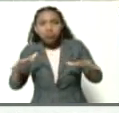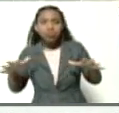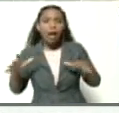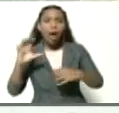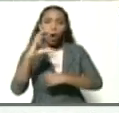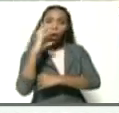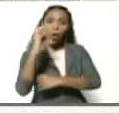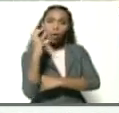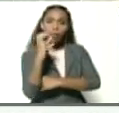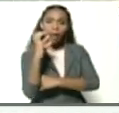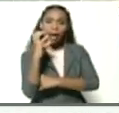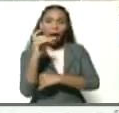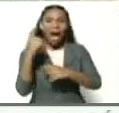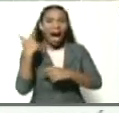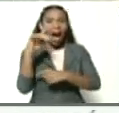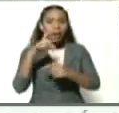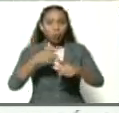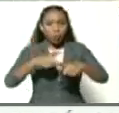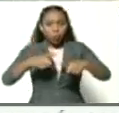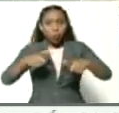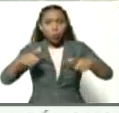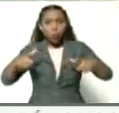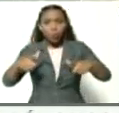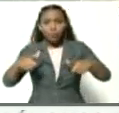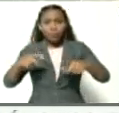Colombia está en un crecimiento exponencial.